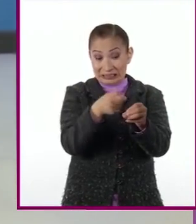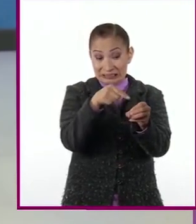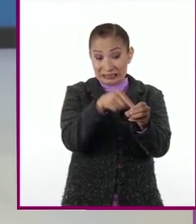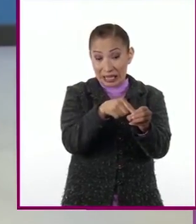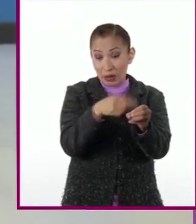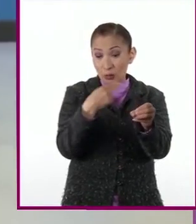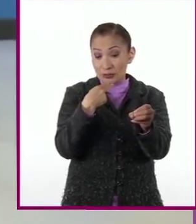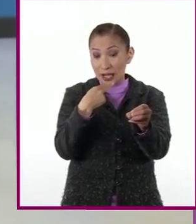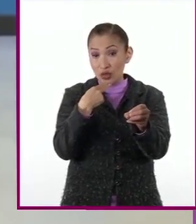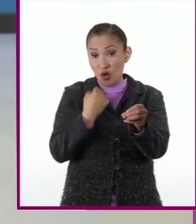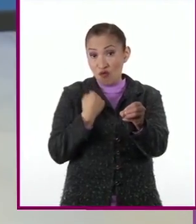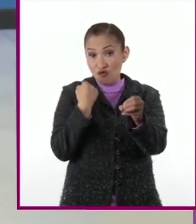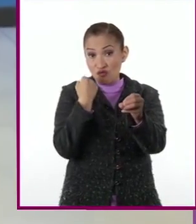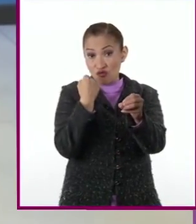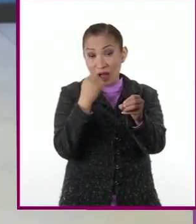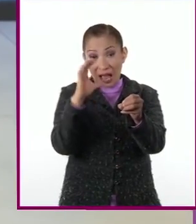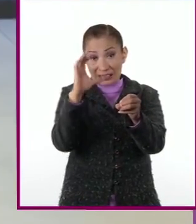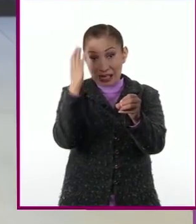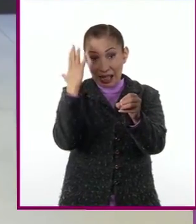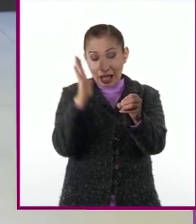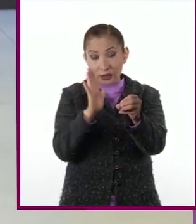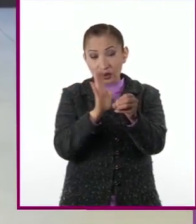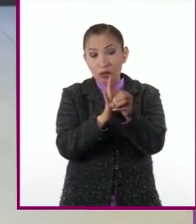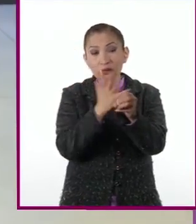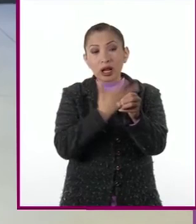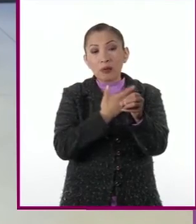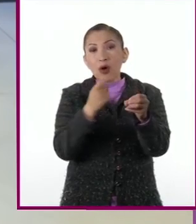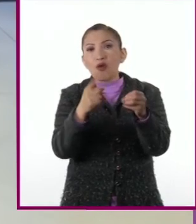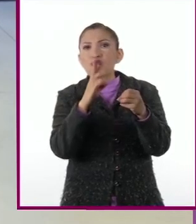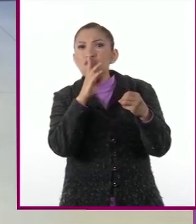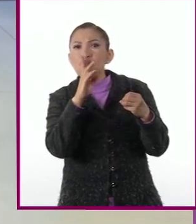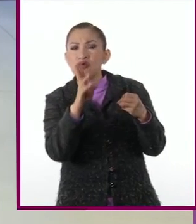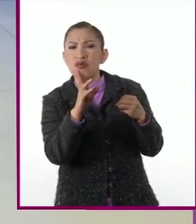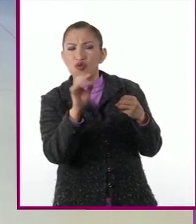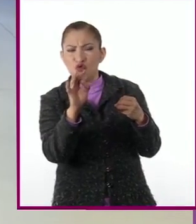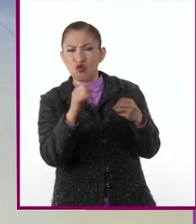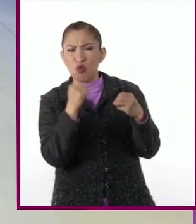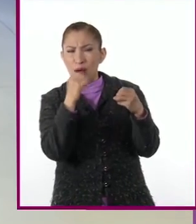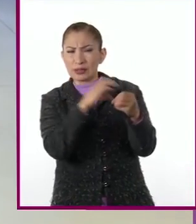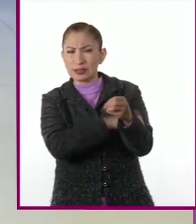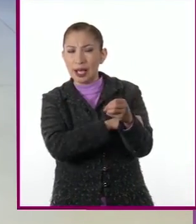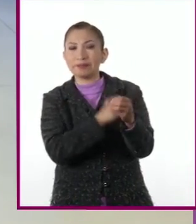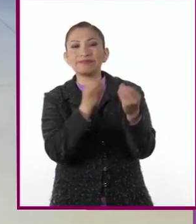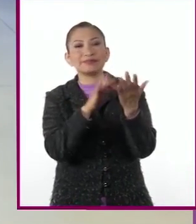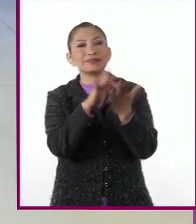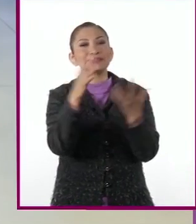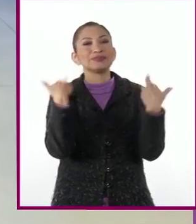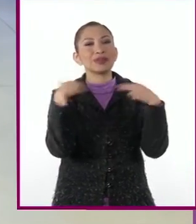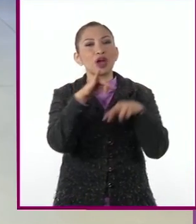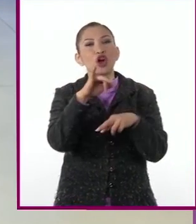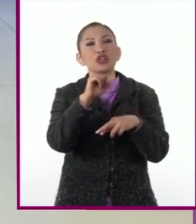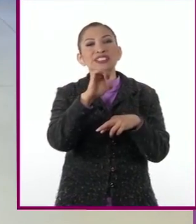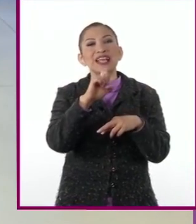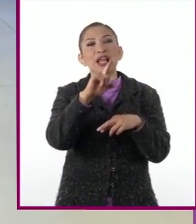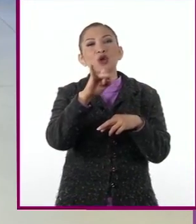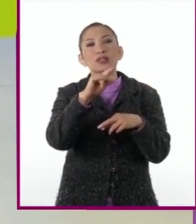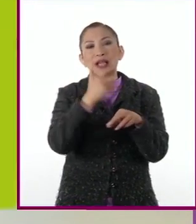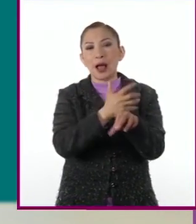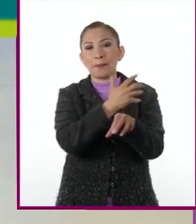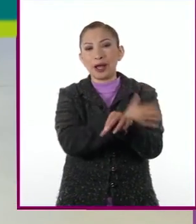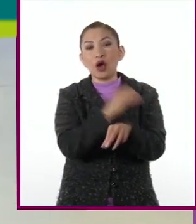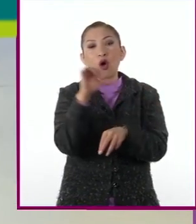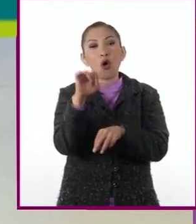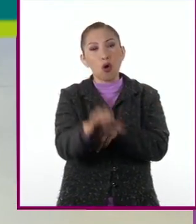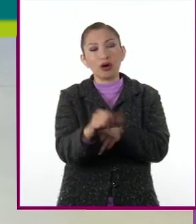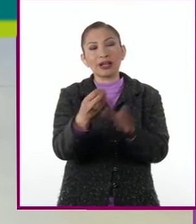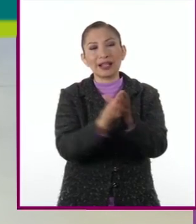y aplicándole una aceleración, obtenemos su fuerza. Agradecemos al maestro José Luis por acompañarnos